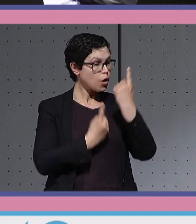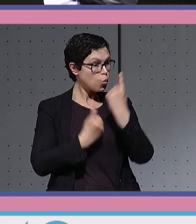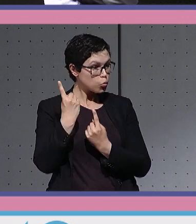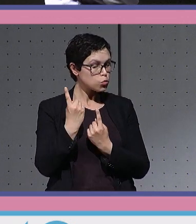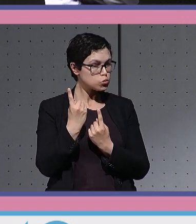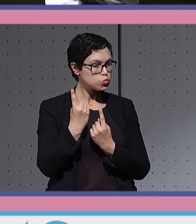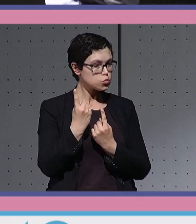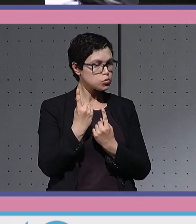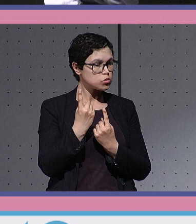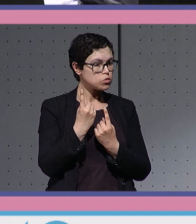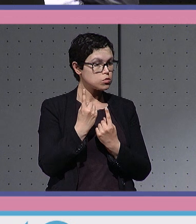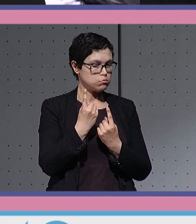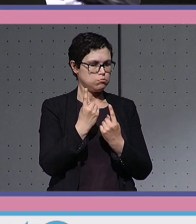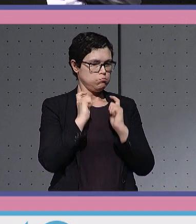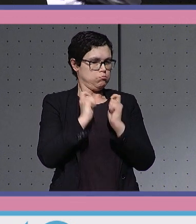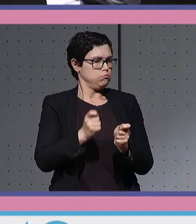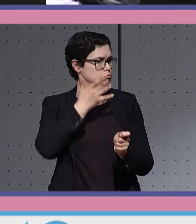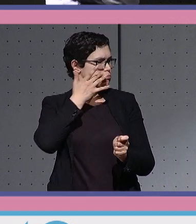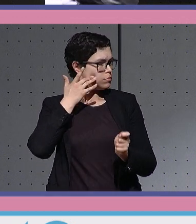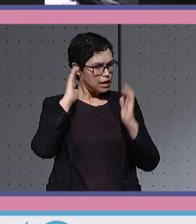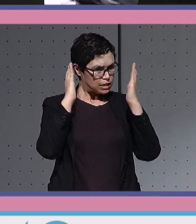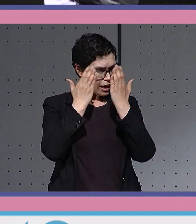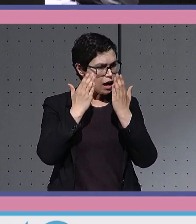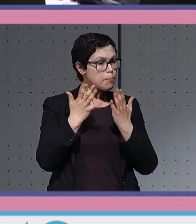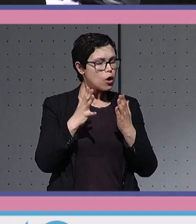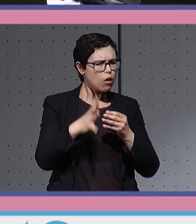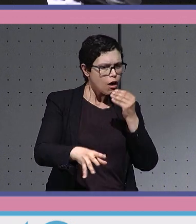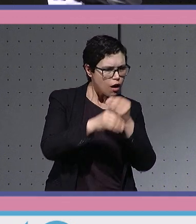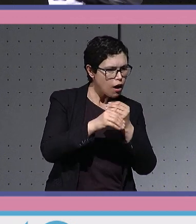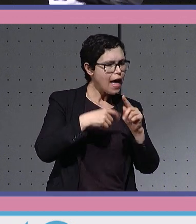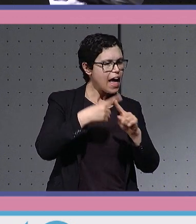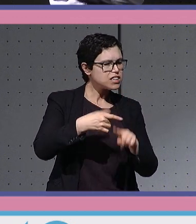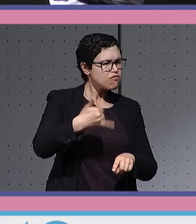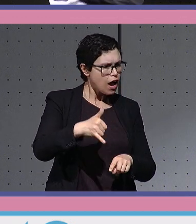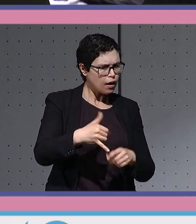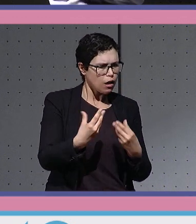están diagnosticados solo de TEA y que no se sabe que son X frágil.